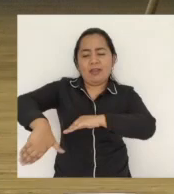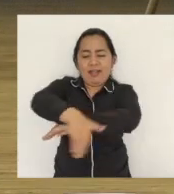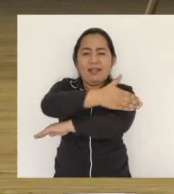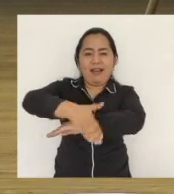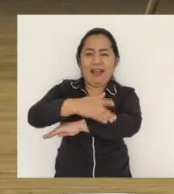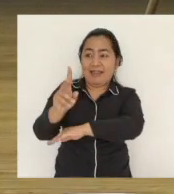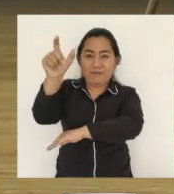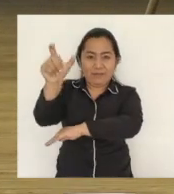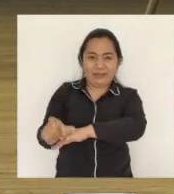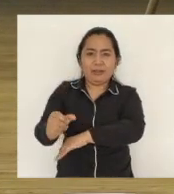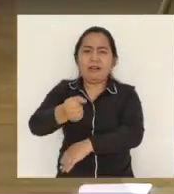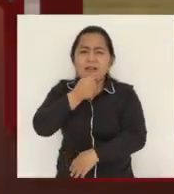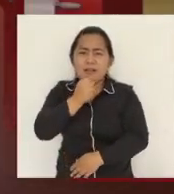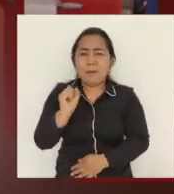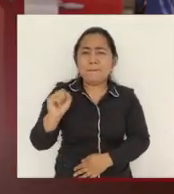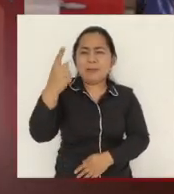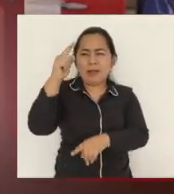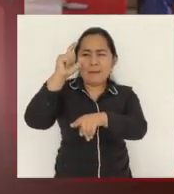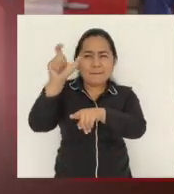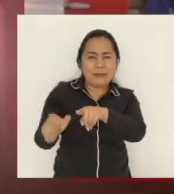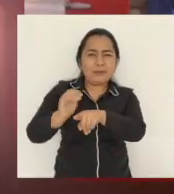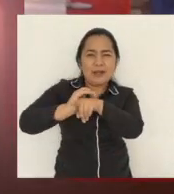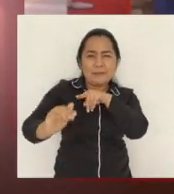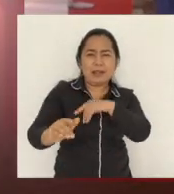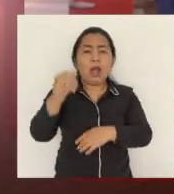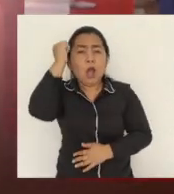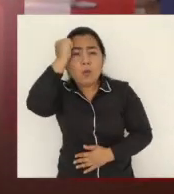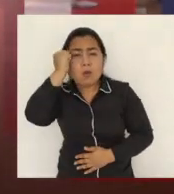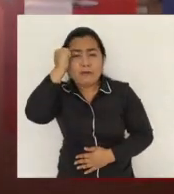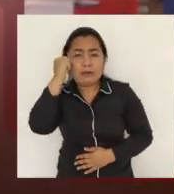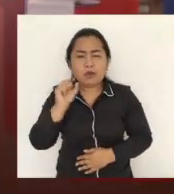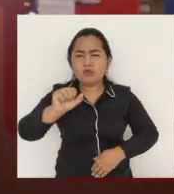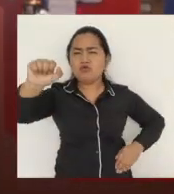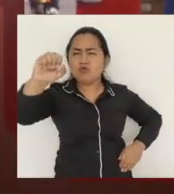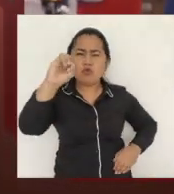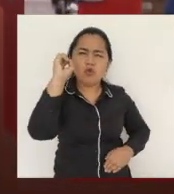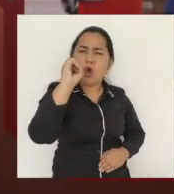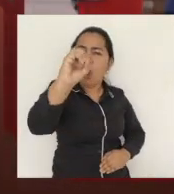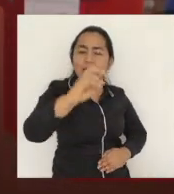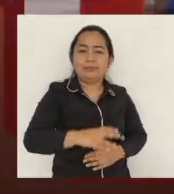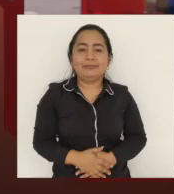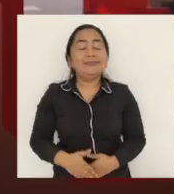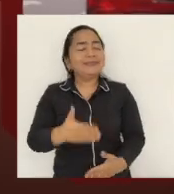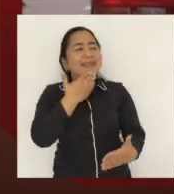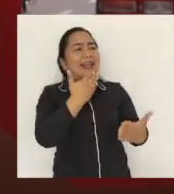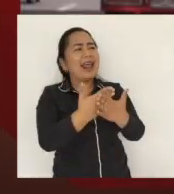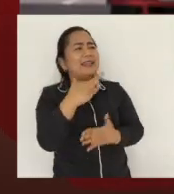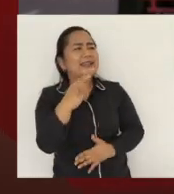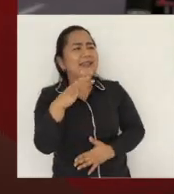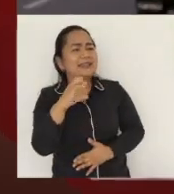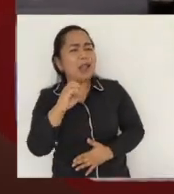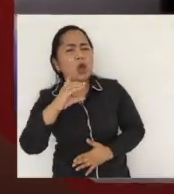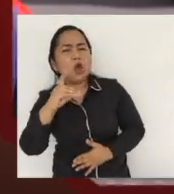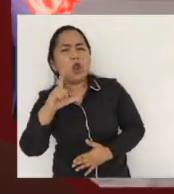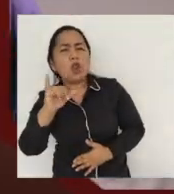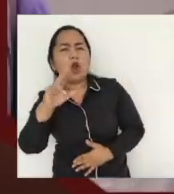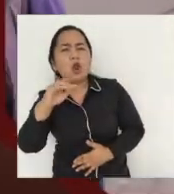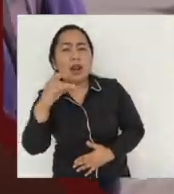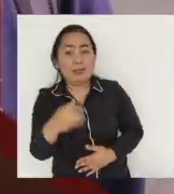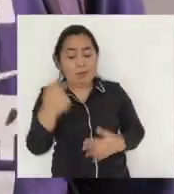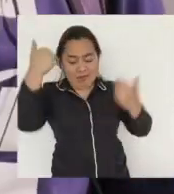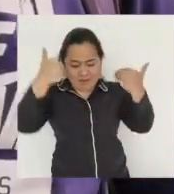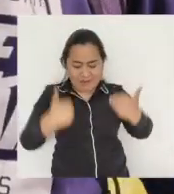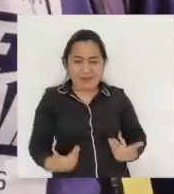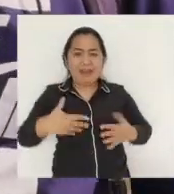la calle con su primer invitado, el profesor Super O. Gracias, Teodolindo, en el estudio. Y aquí,